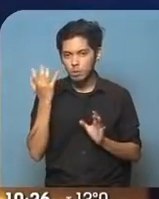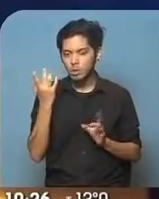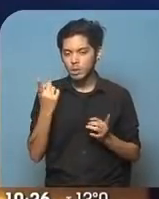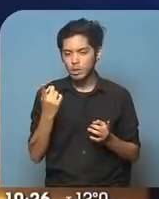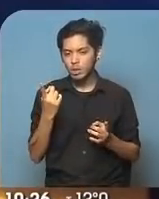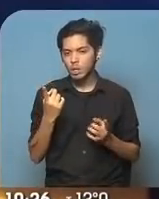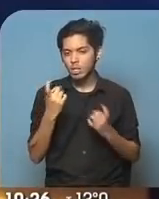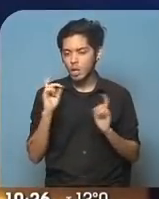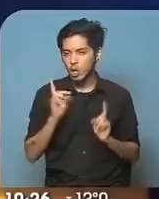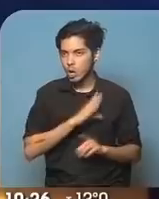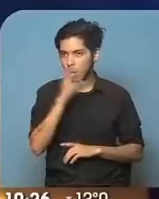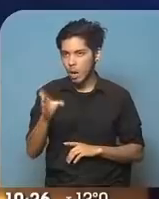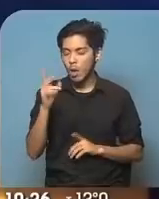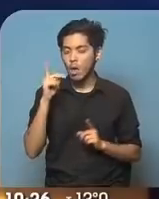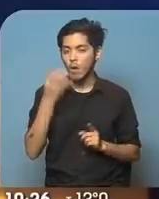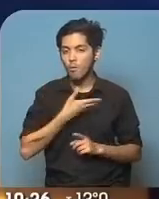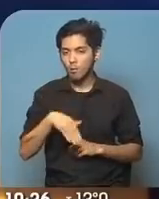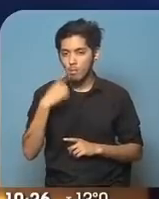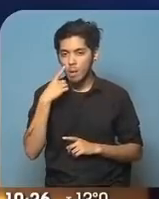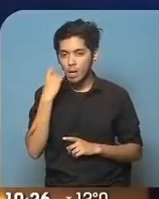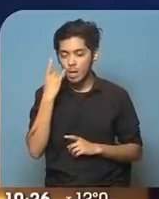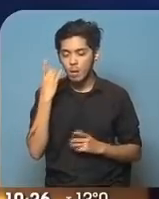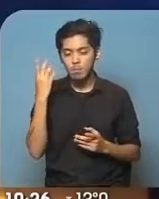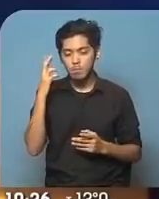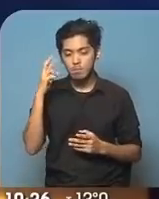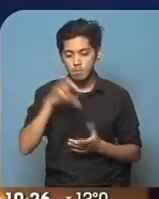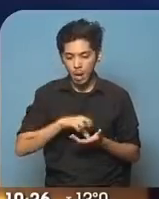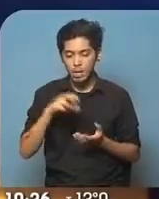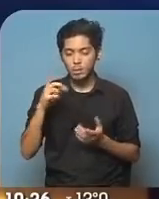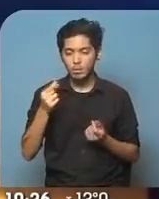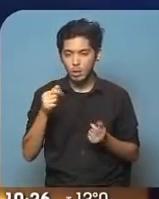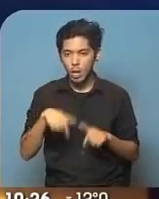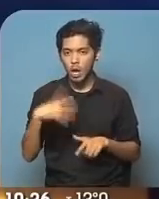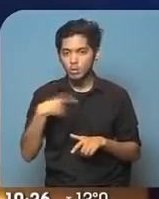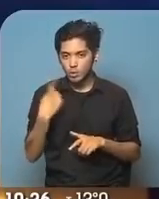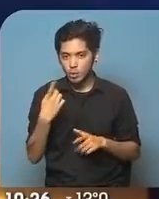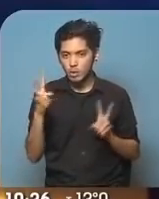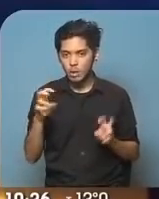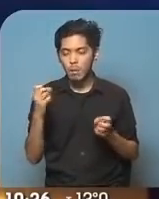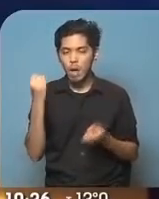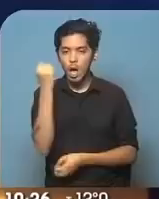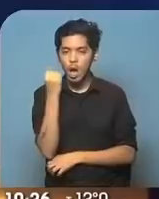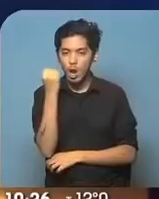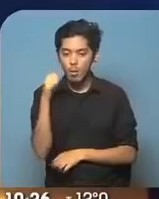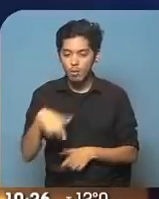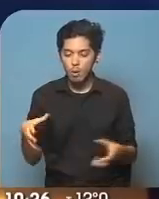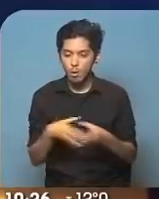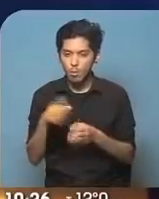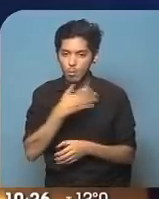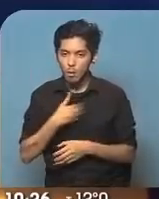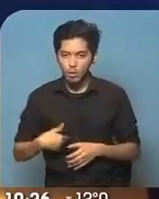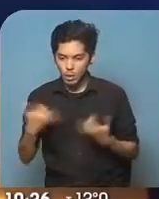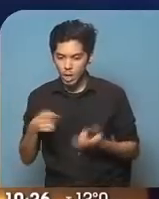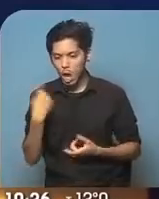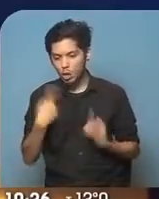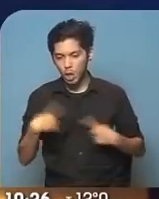internacional- el país y las autoridades tanto monetarias con las autoridades que manejan el tema económico en el poder ejecutivo tenían